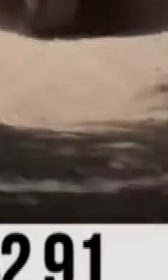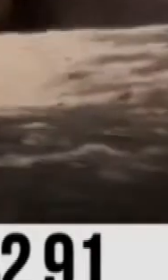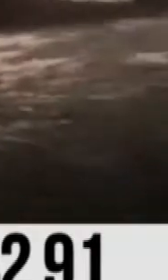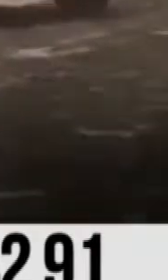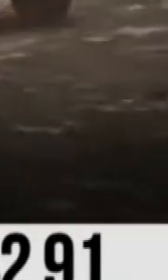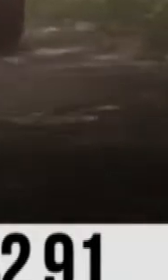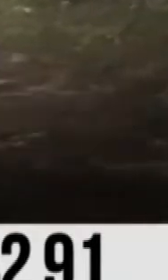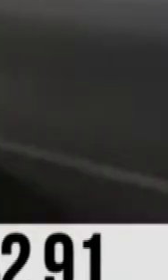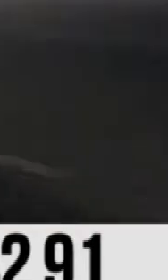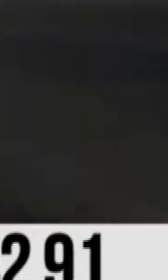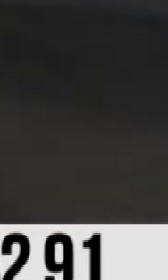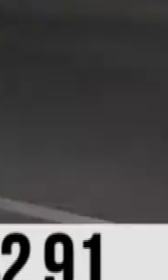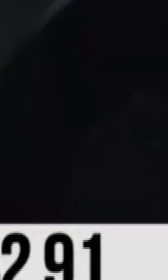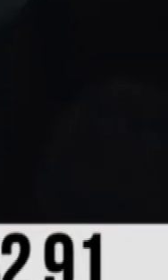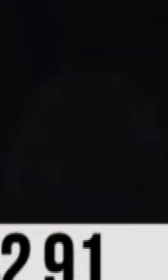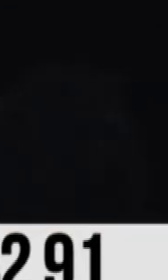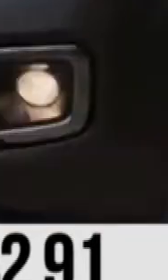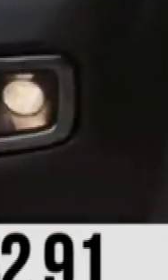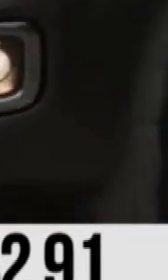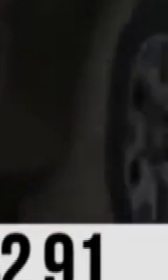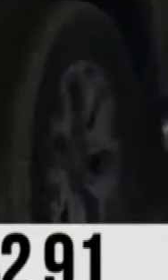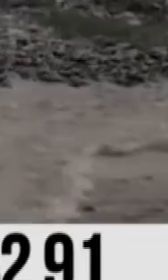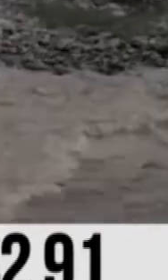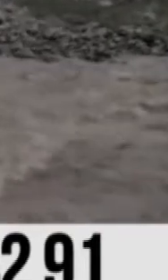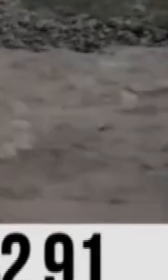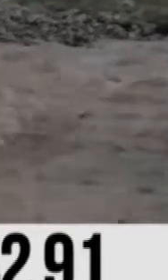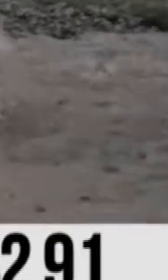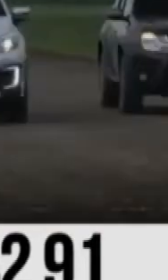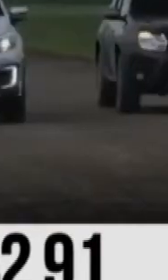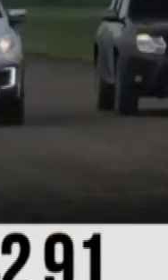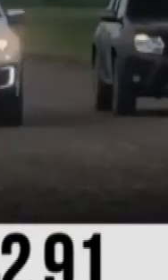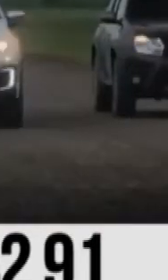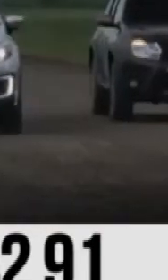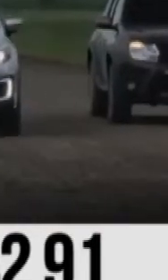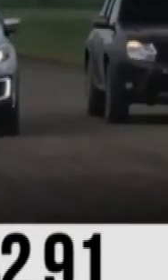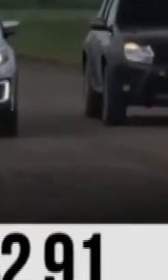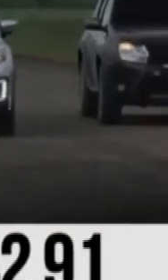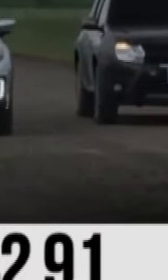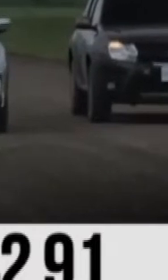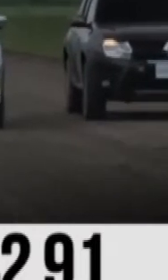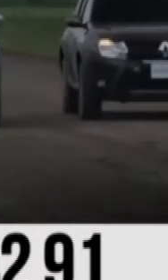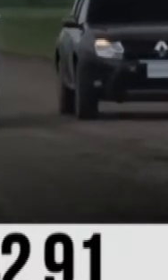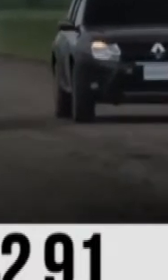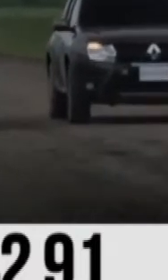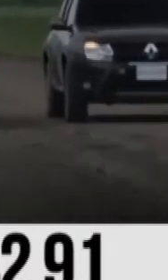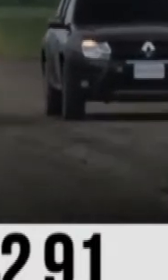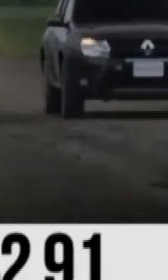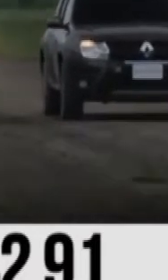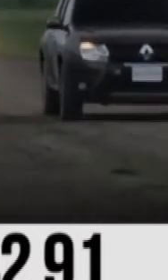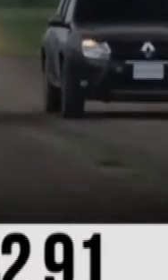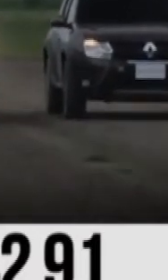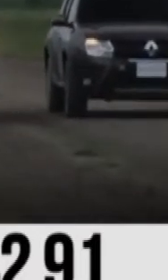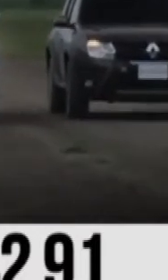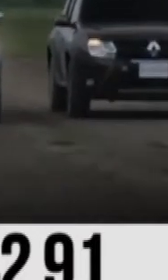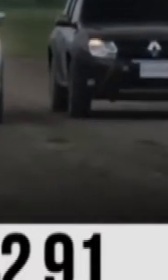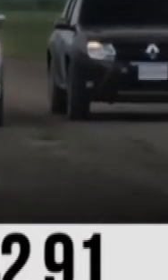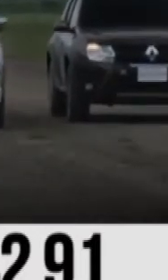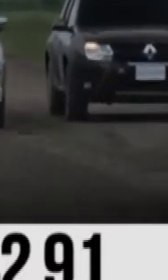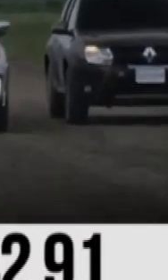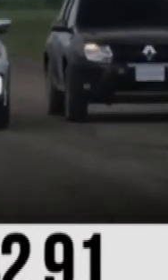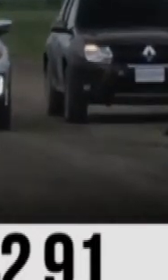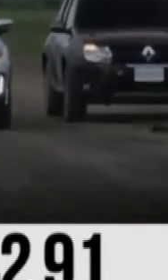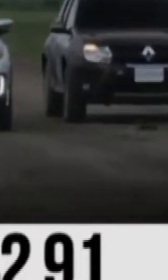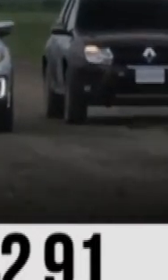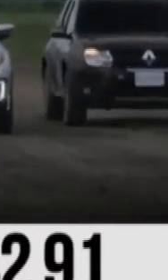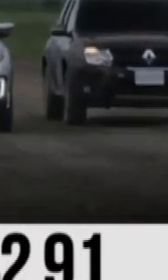terreno, es aventura, es estilo, es ayuda. Somos líderes en camionetas por el camino recorrido. Tu camioneta Renault con la mejor cuota inicial